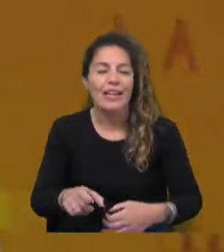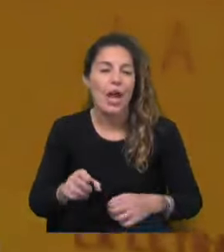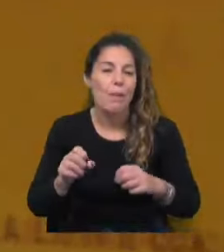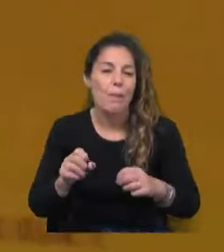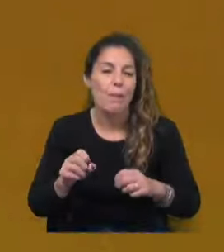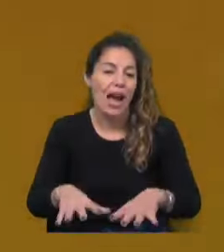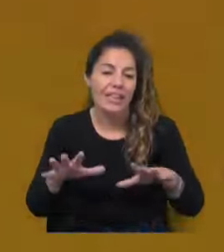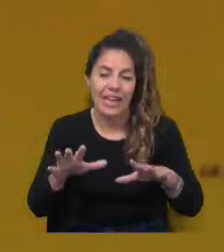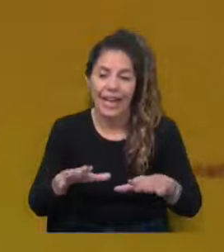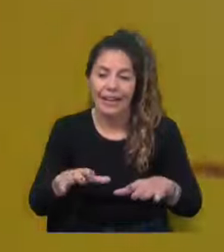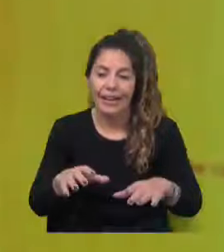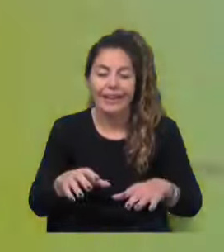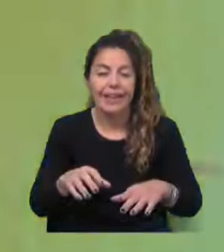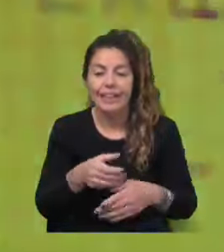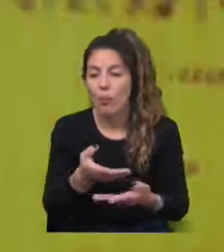hay droga. No. Muestra todo. Es